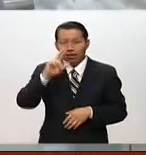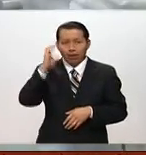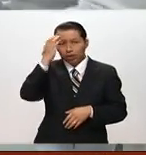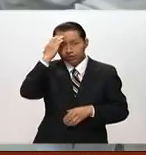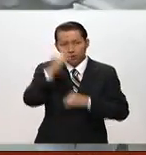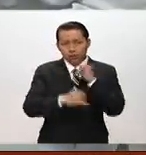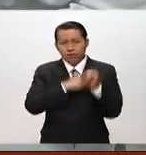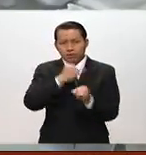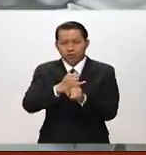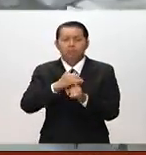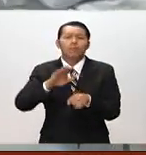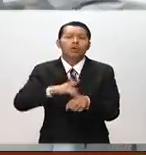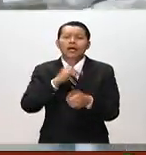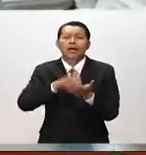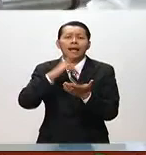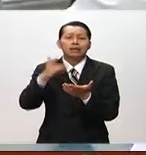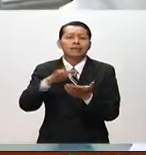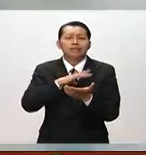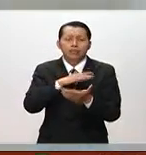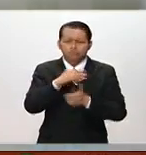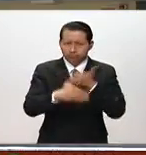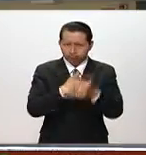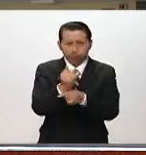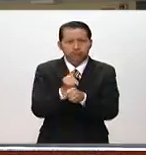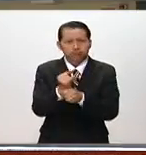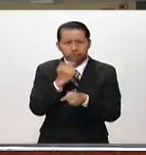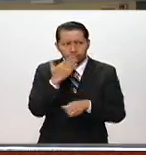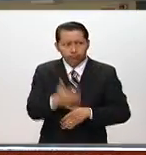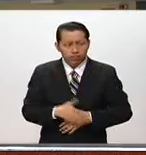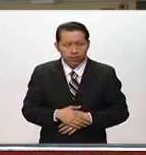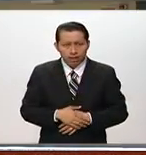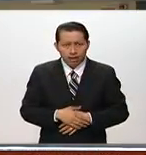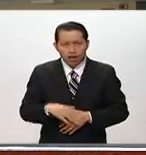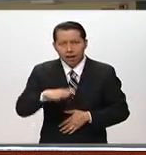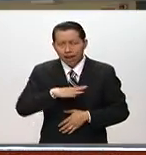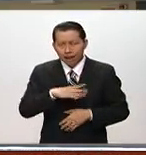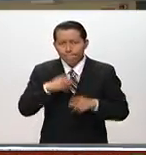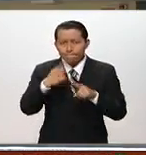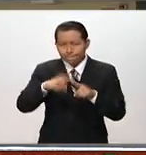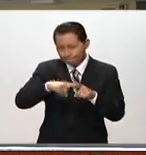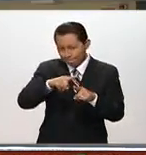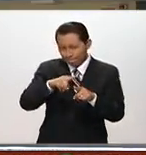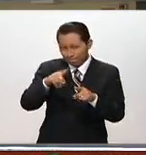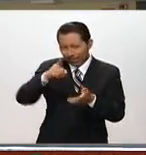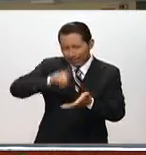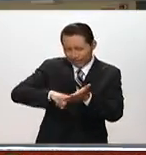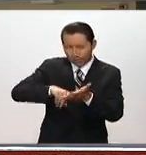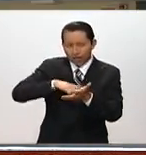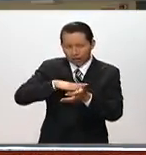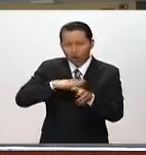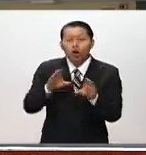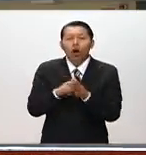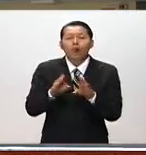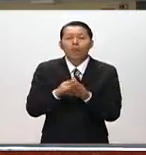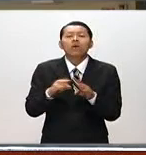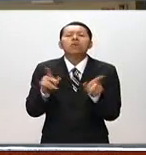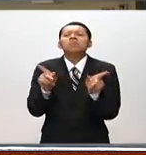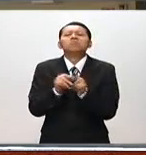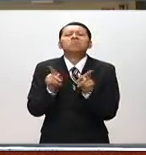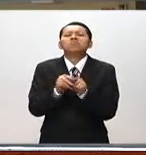internacional gracias a sus avanzadas investigaciones. En el laboratorio básicamente lo que hacemos es la síntesis